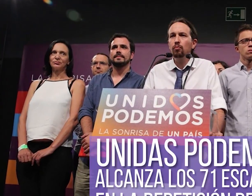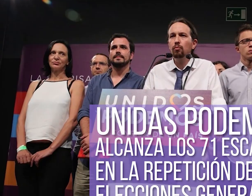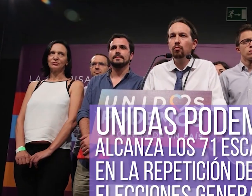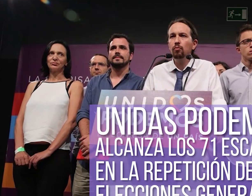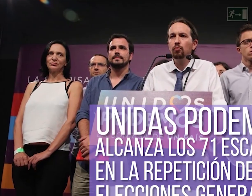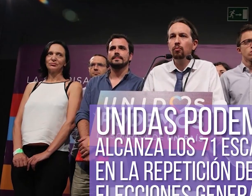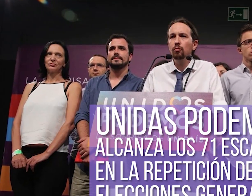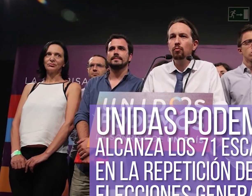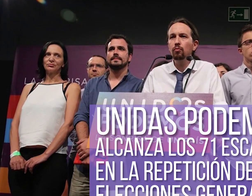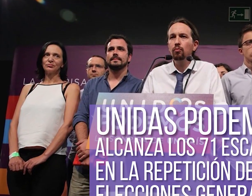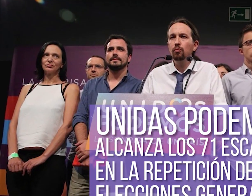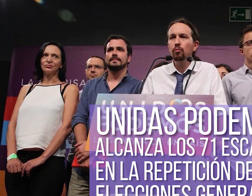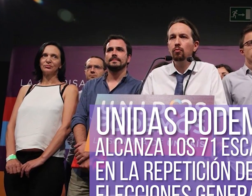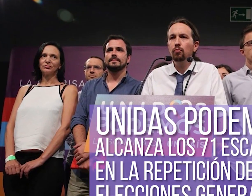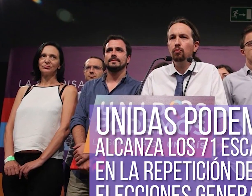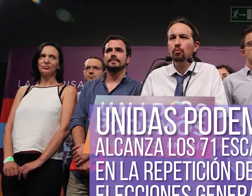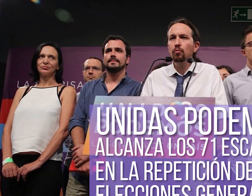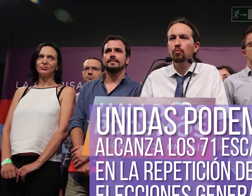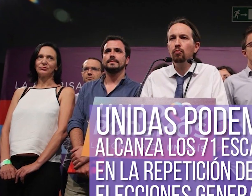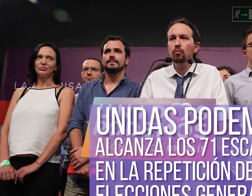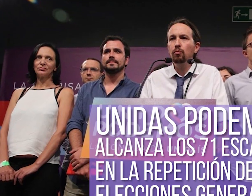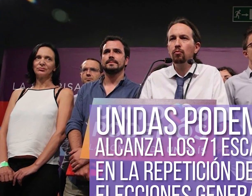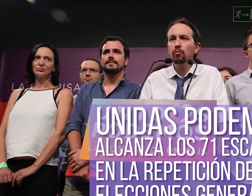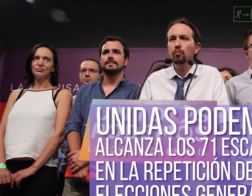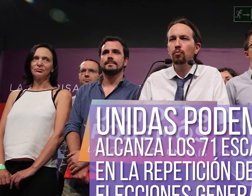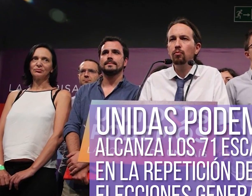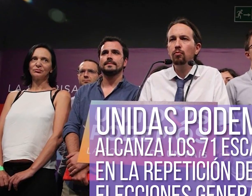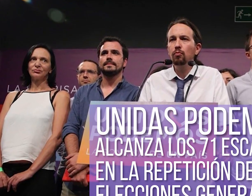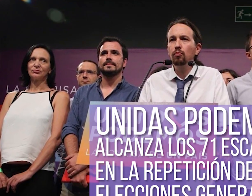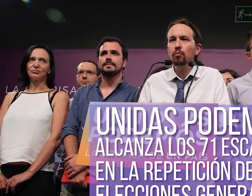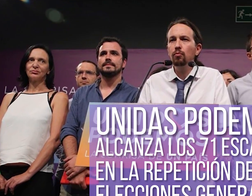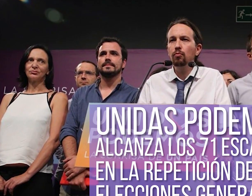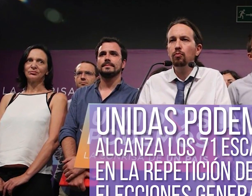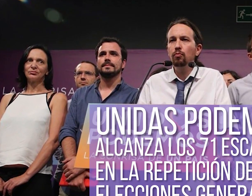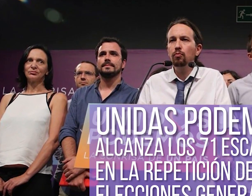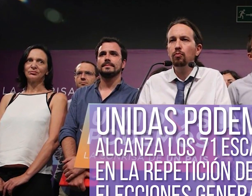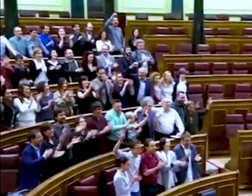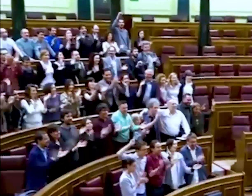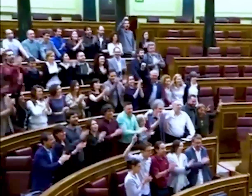Por los refugiados, por nuestros ancianos.